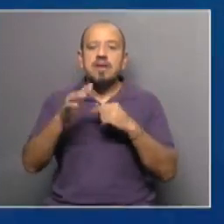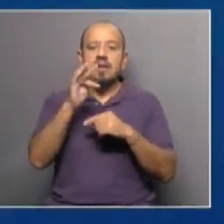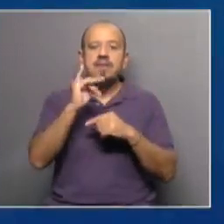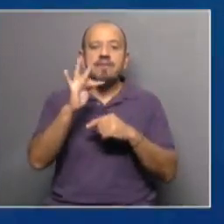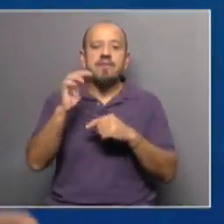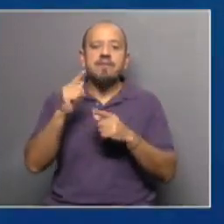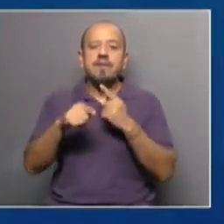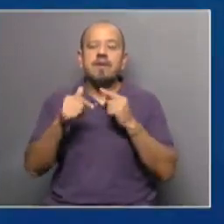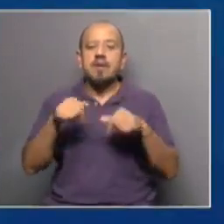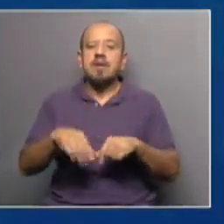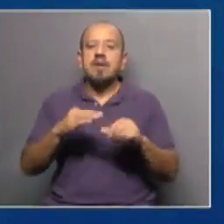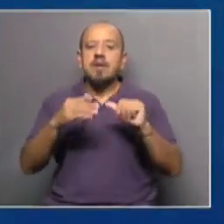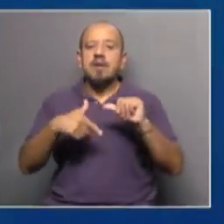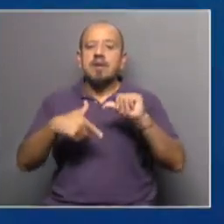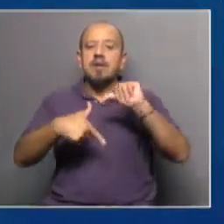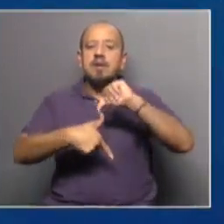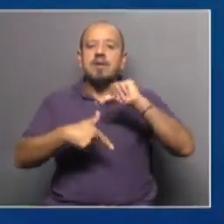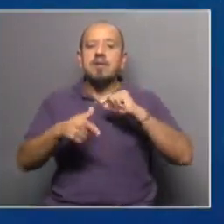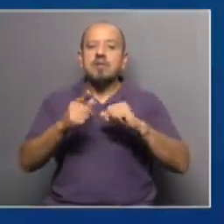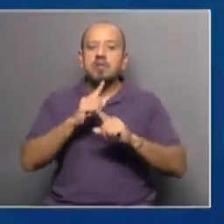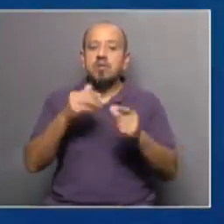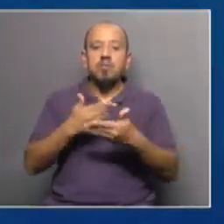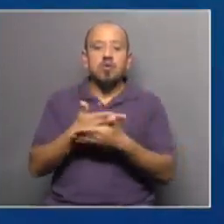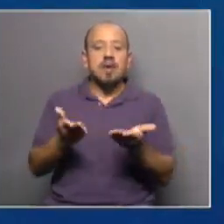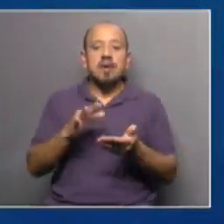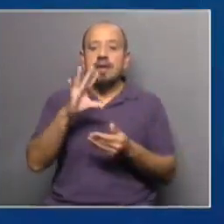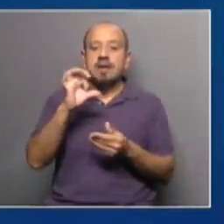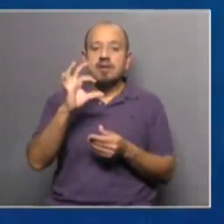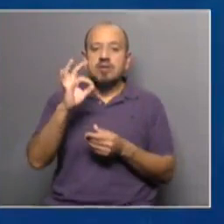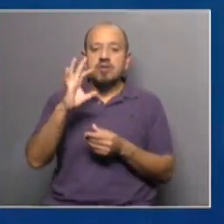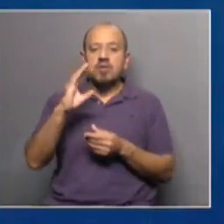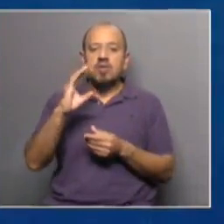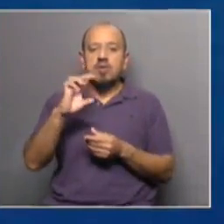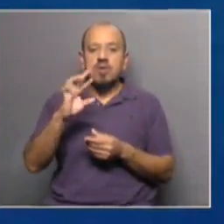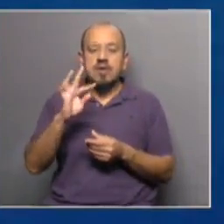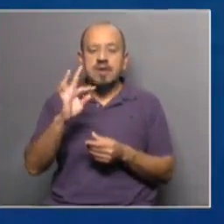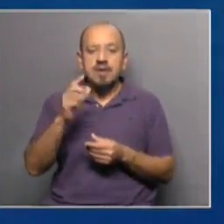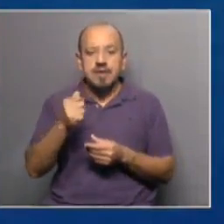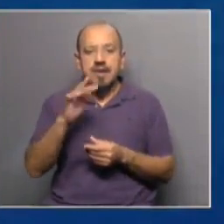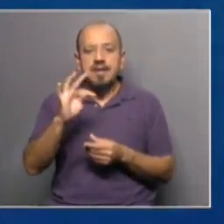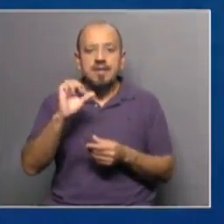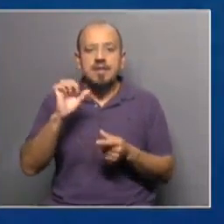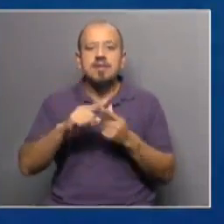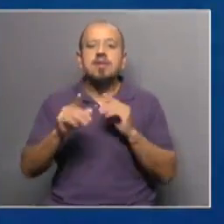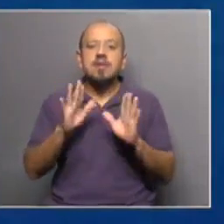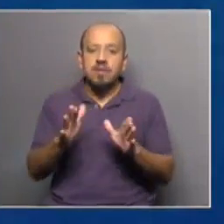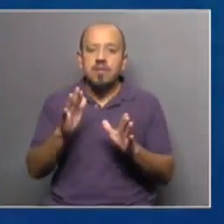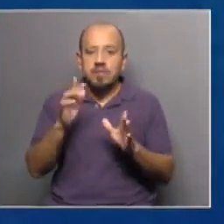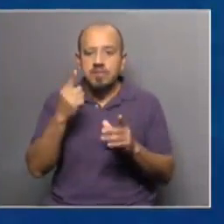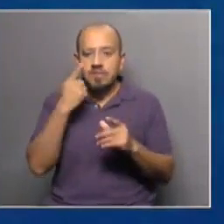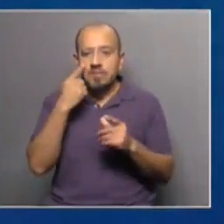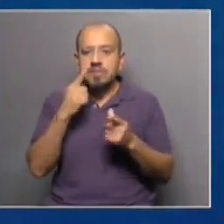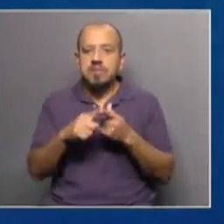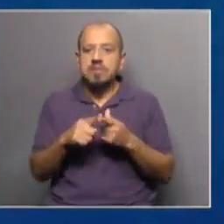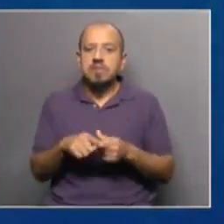y Avalanche y la Confederación Brasileña de Fútbol no quieren mostrar a Sócrates. Entonces, los medios que. Yo creo que ahí también está bueno. Estamos explorándolo, ¿no? Pero no tener